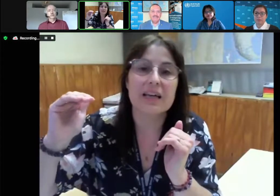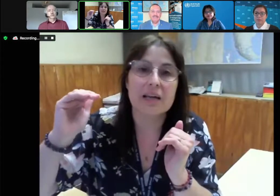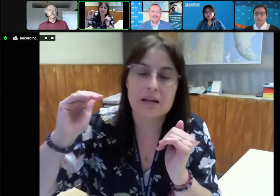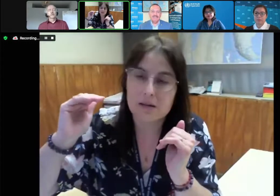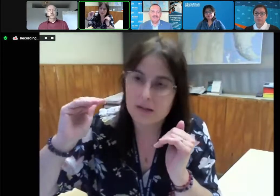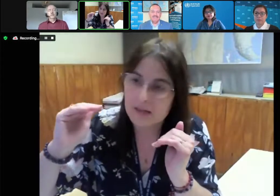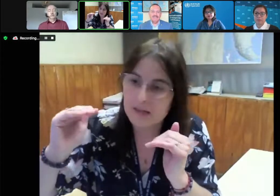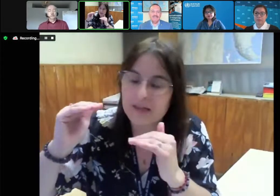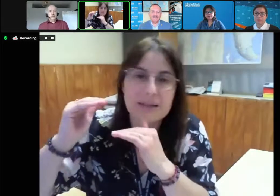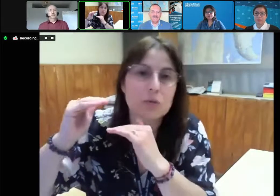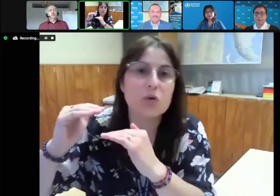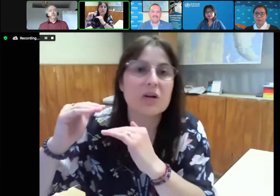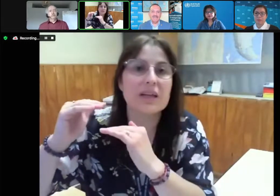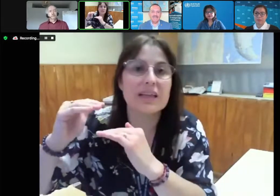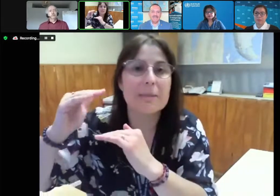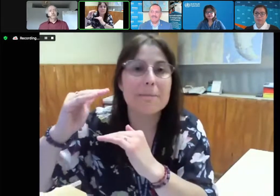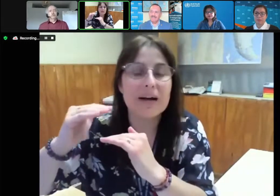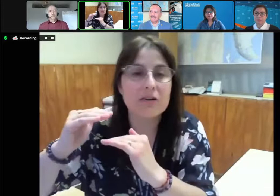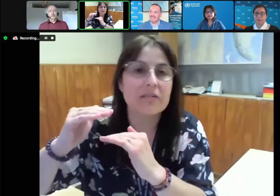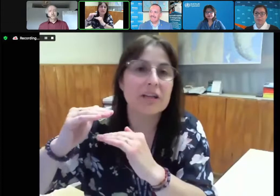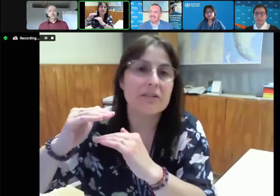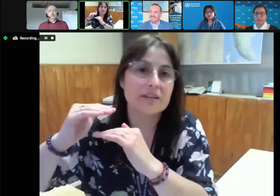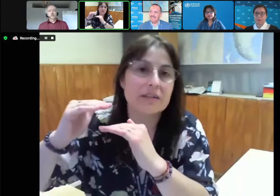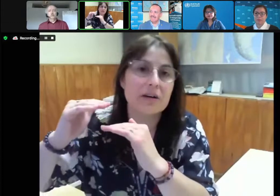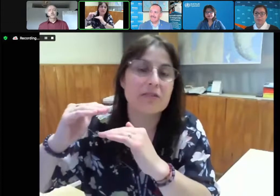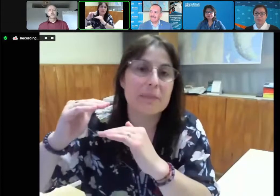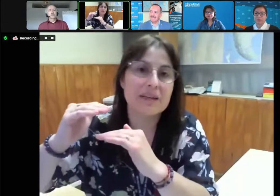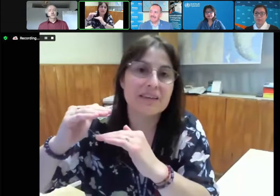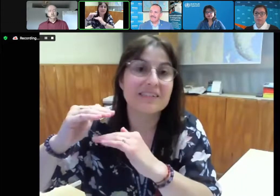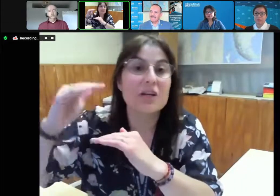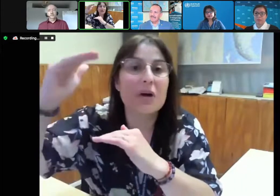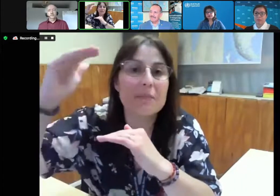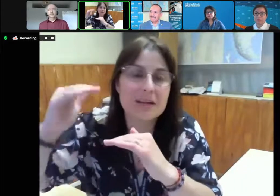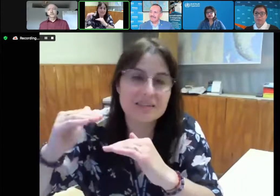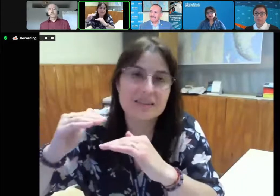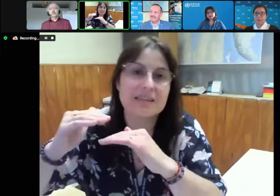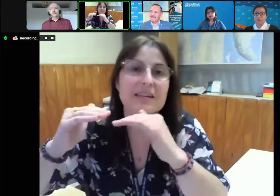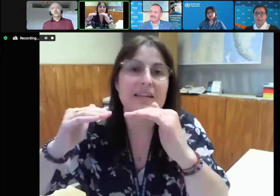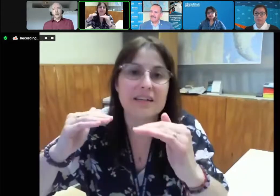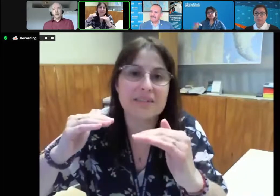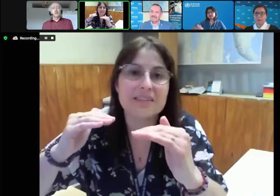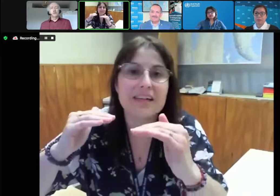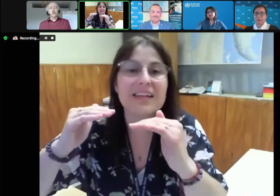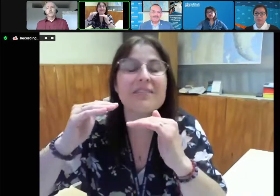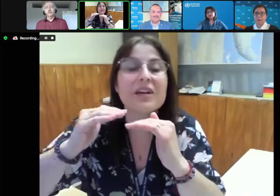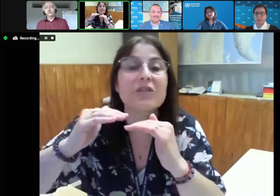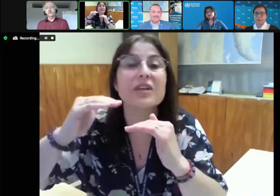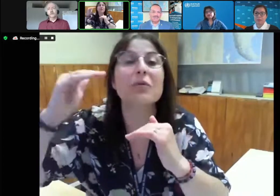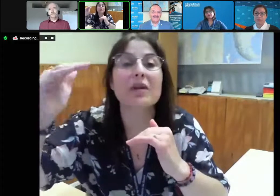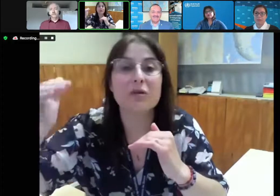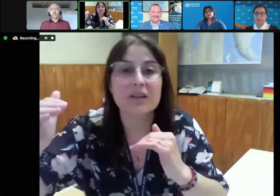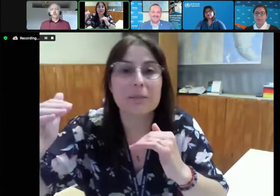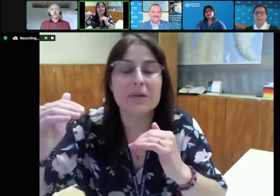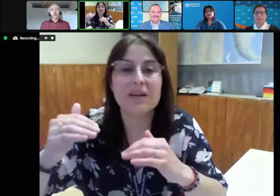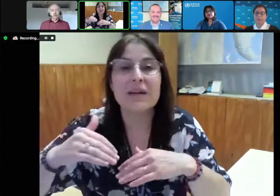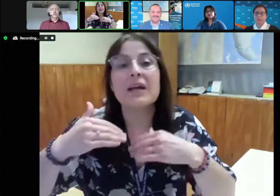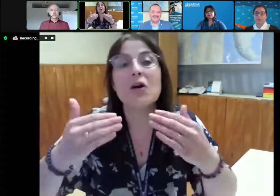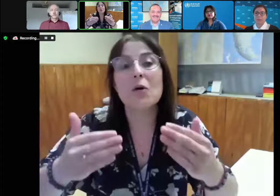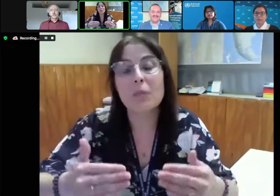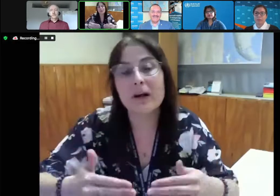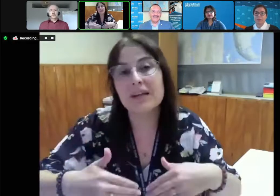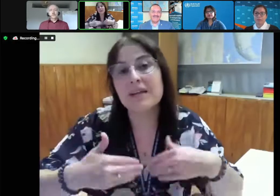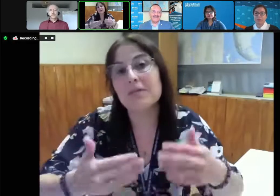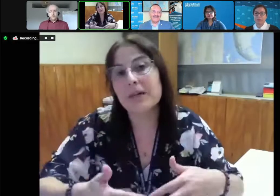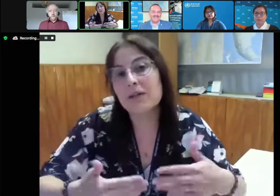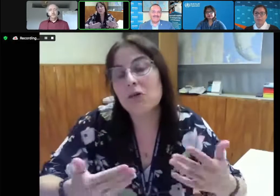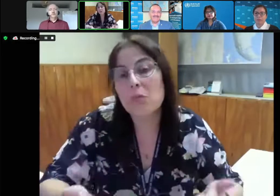hay estudios que tienen bajo nivel de evidencia, obviamente si no hay más tendré que revisar y ver dónde podemos también